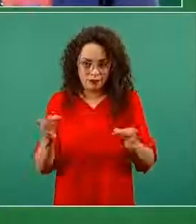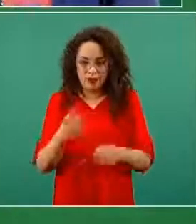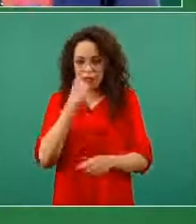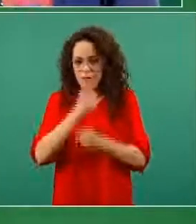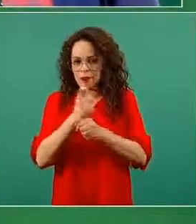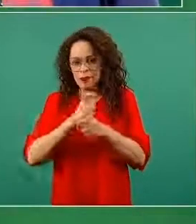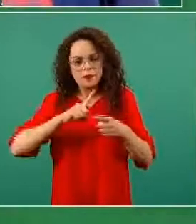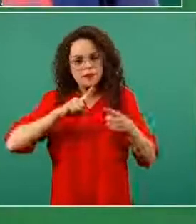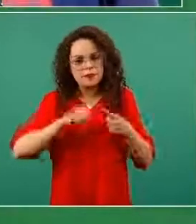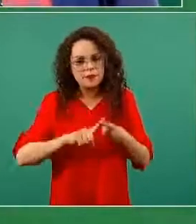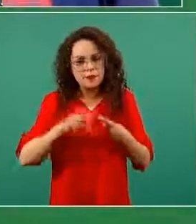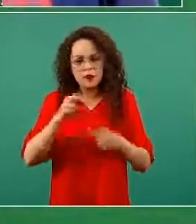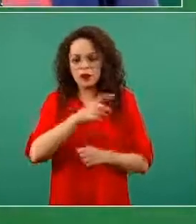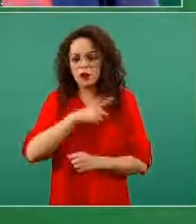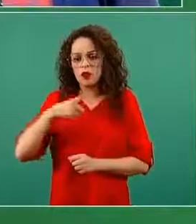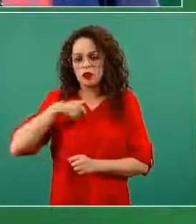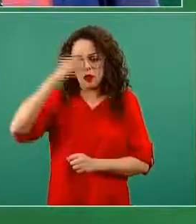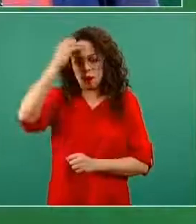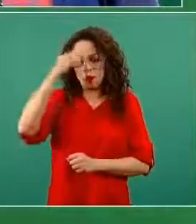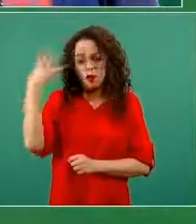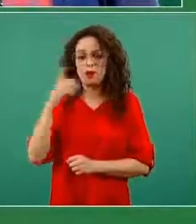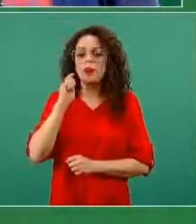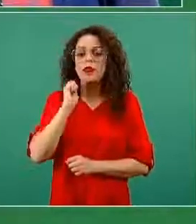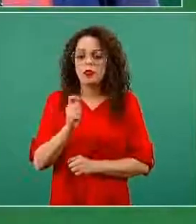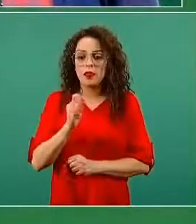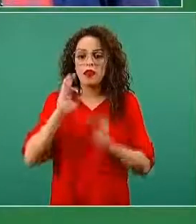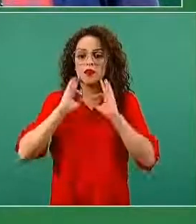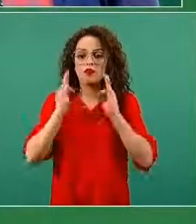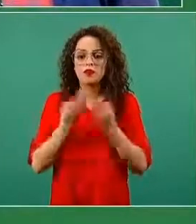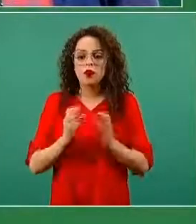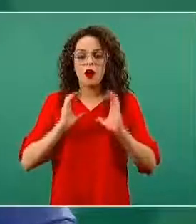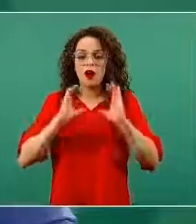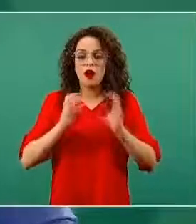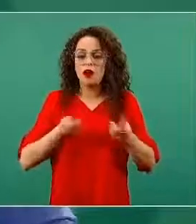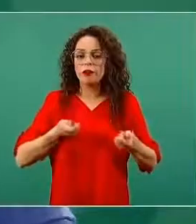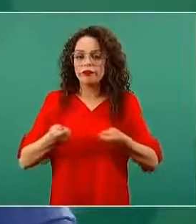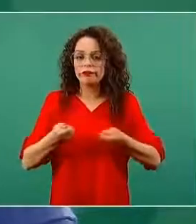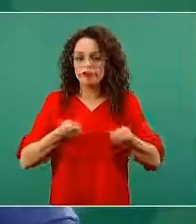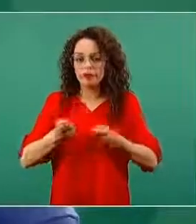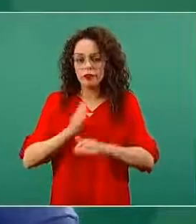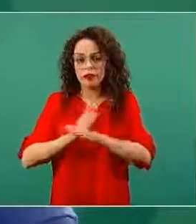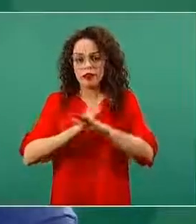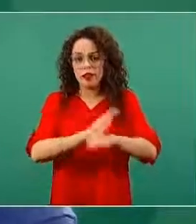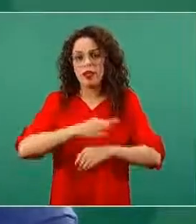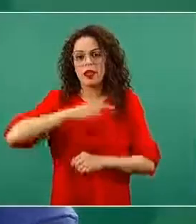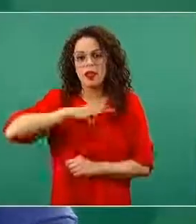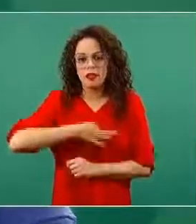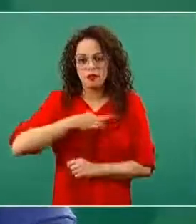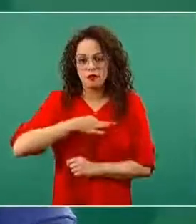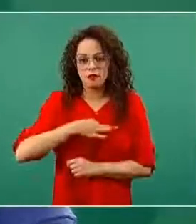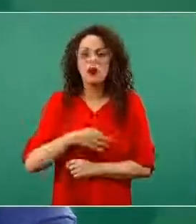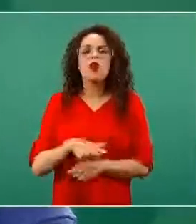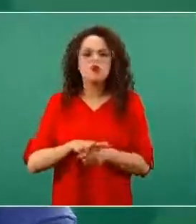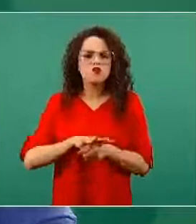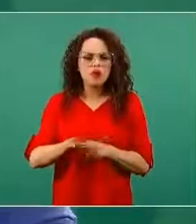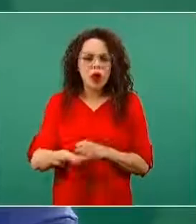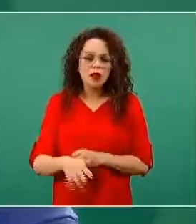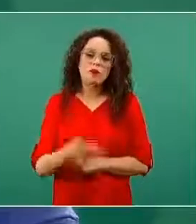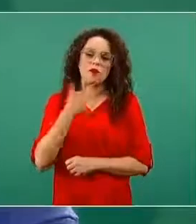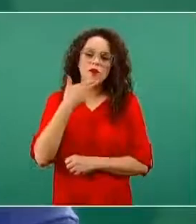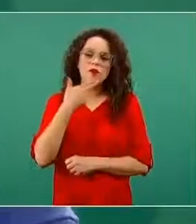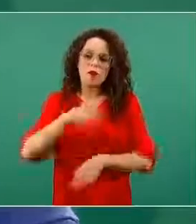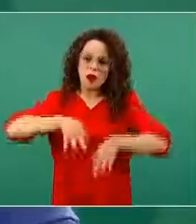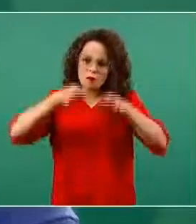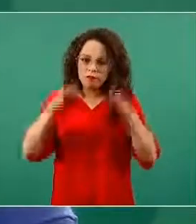no olvidar nuestras estrategias de prevención y control básico de infecciones, uso correcto de cubrebocas.